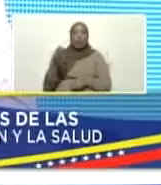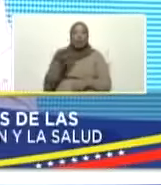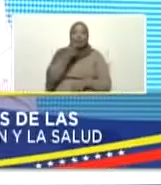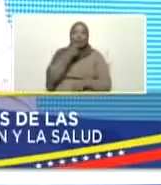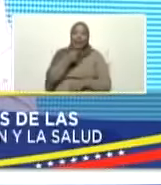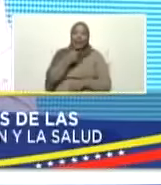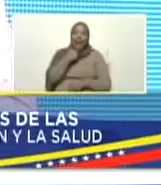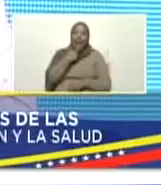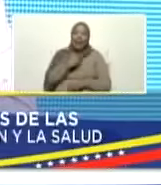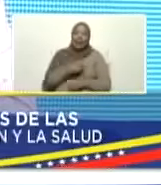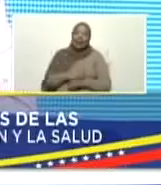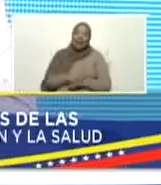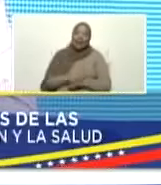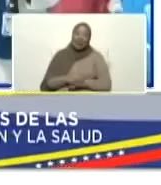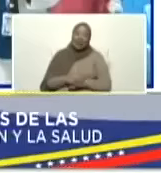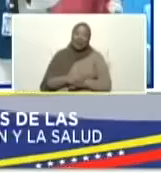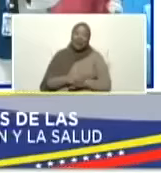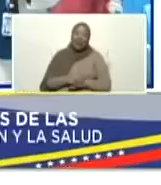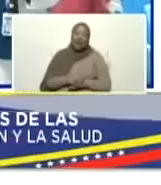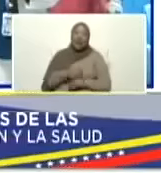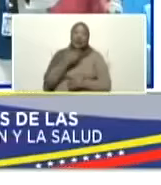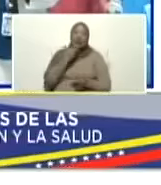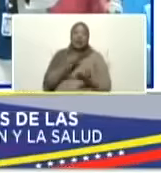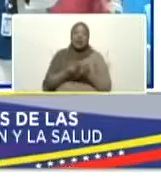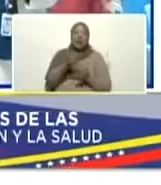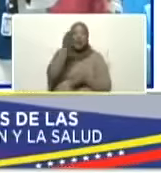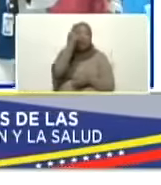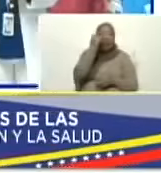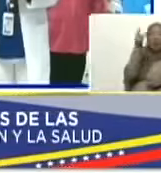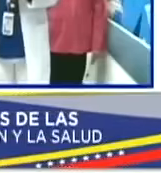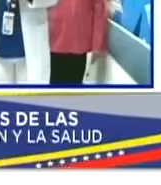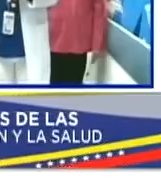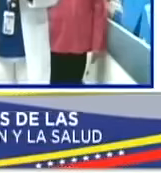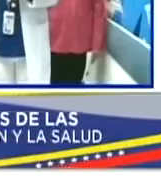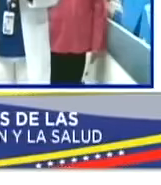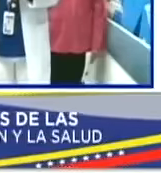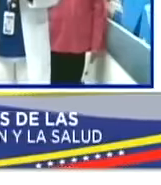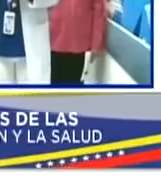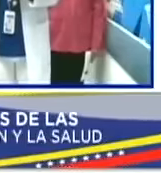Maravillosa. Bendito el día que